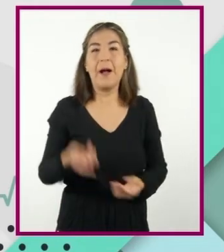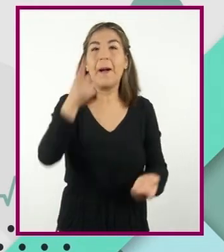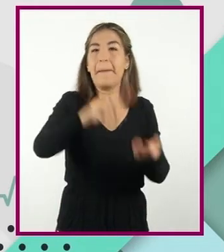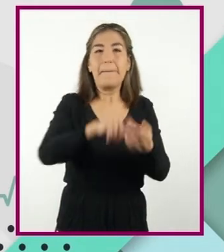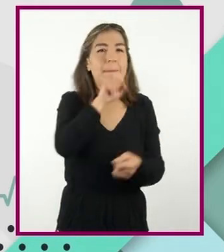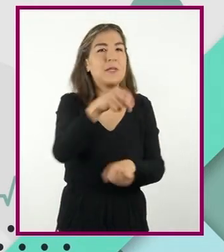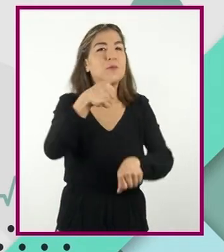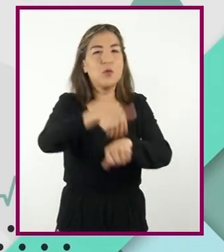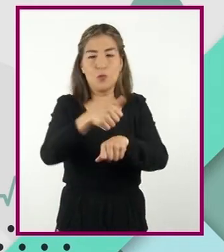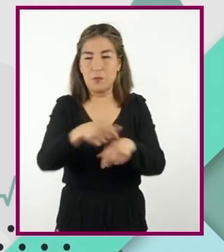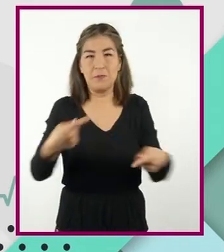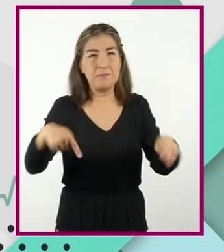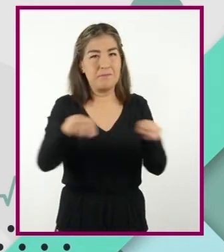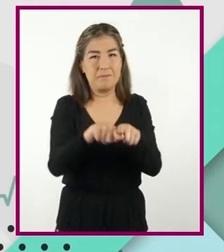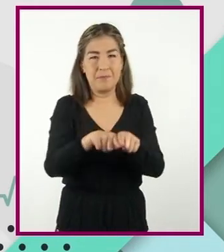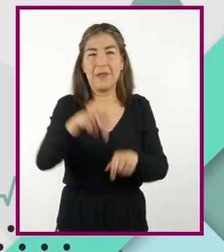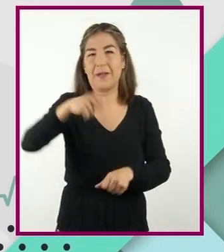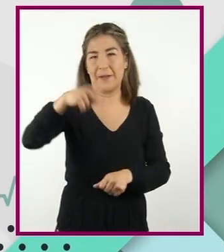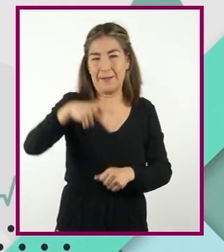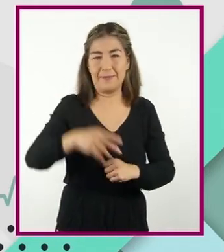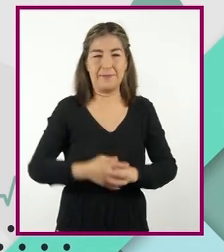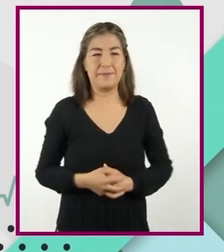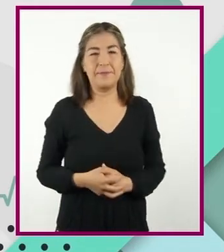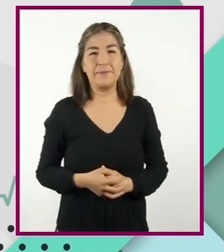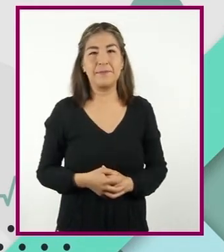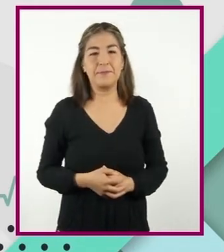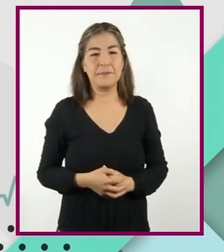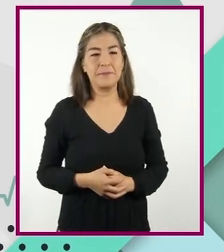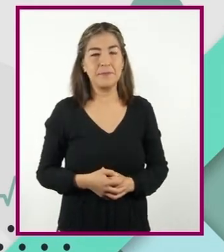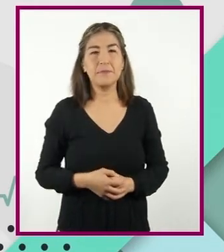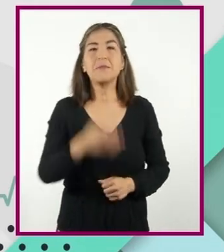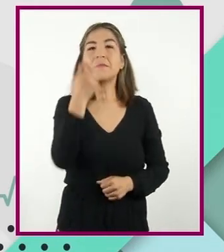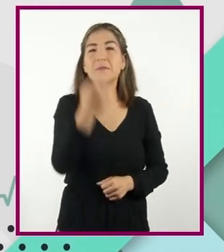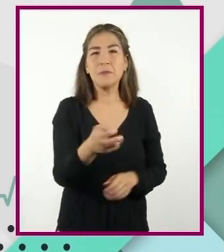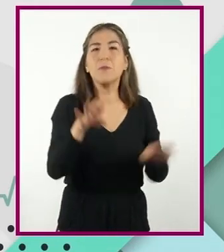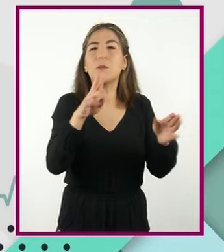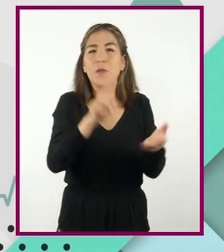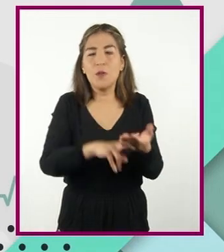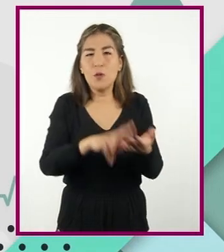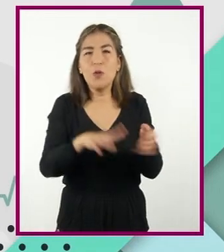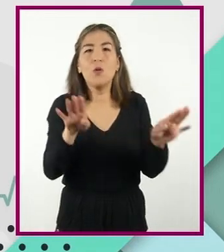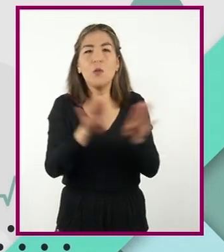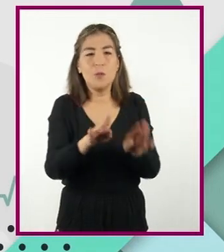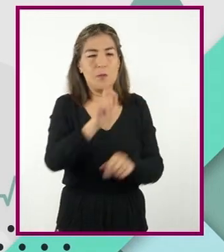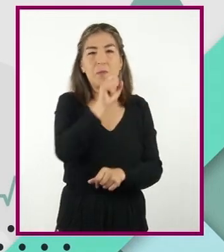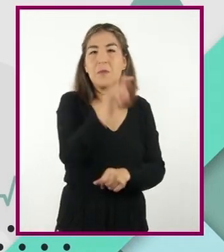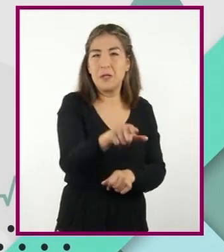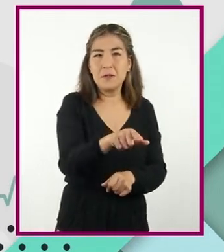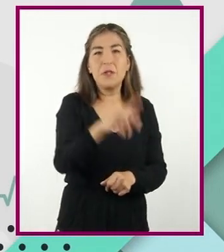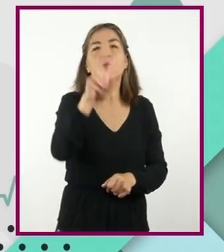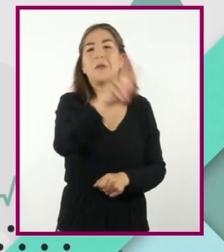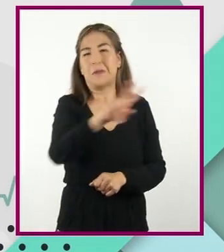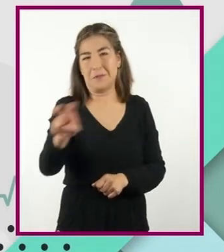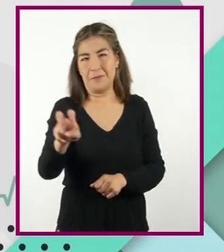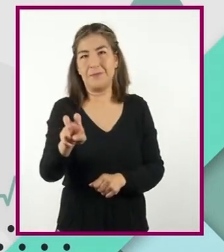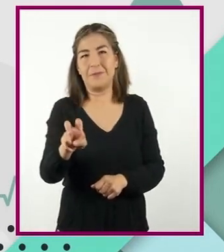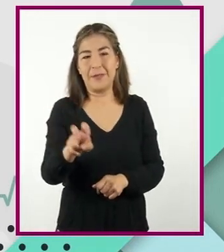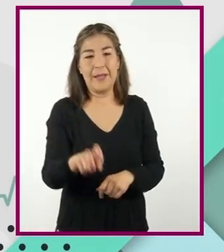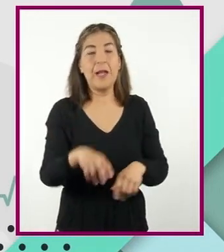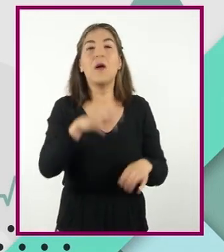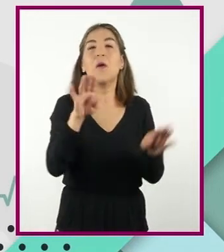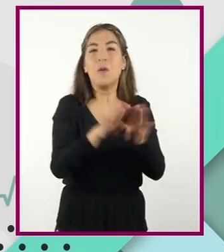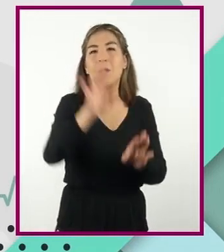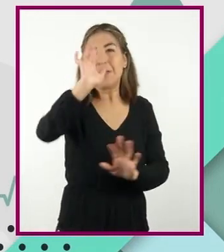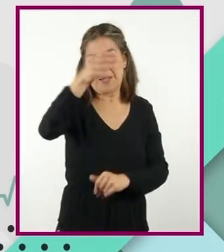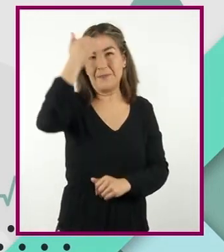constante de proporcionalidad directa. Sabemos que la constante de proporcionalidad directa es igual a 200 y